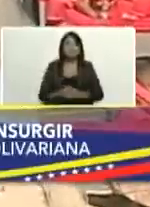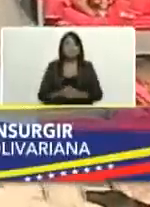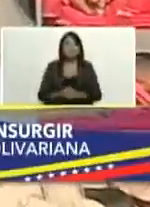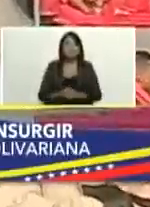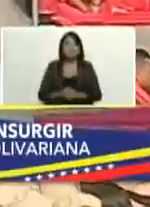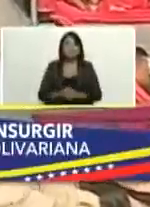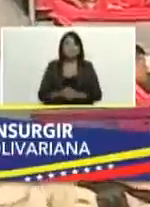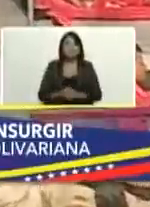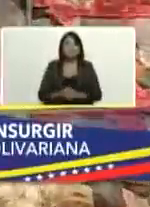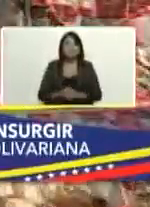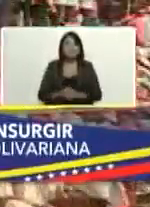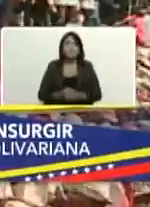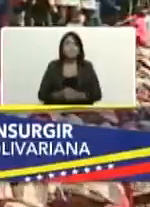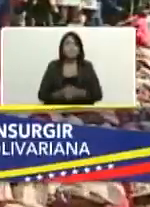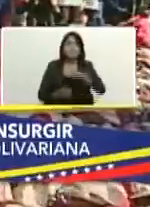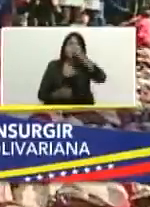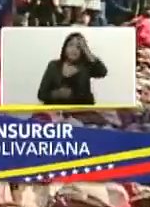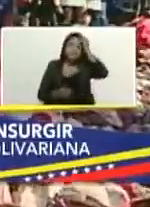Y sin ningún empache,